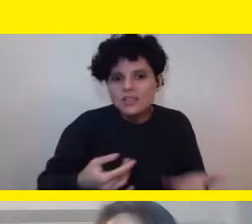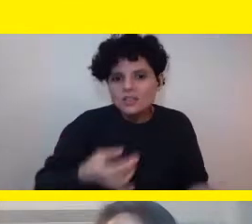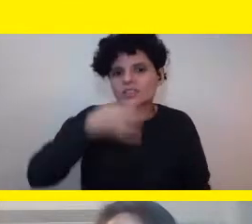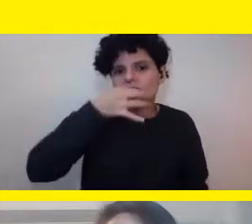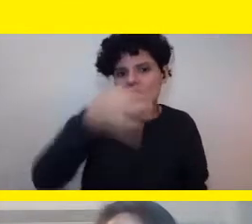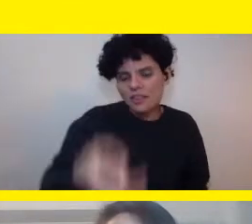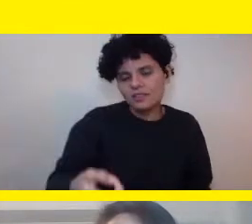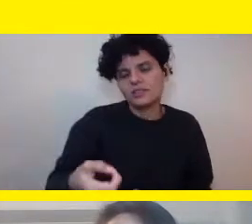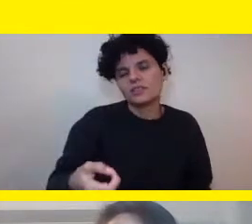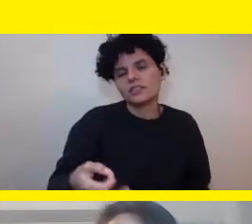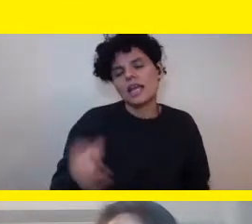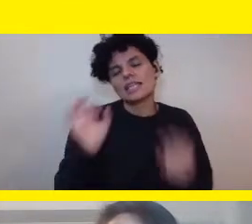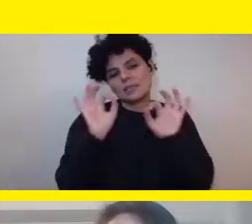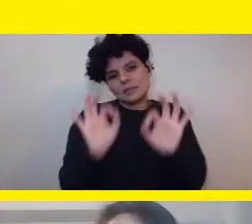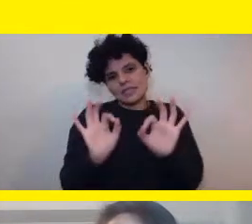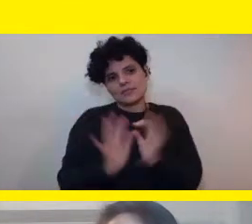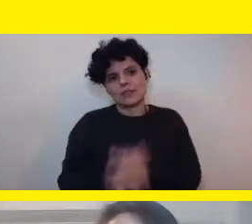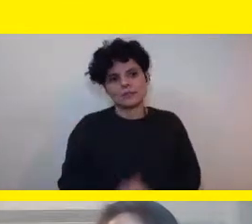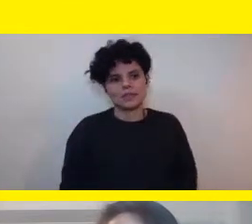Alejandra.